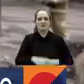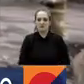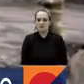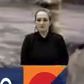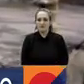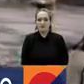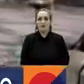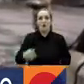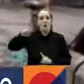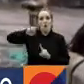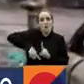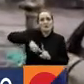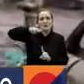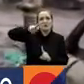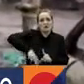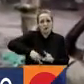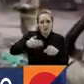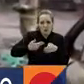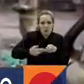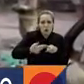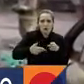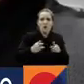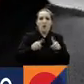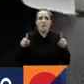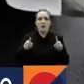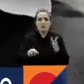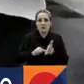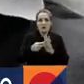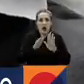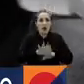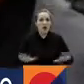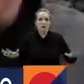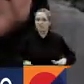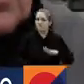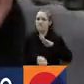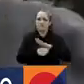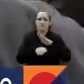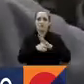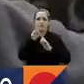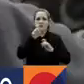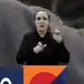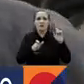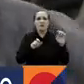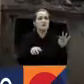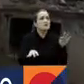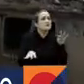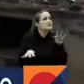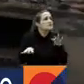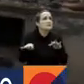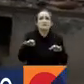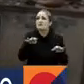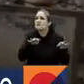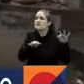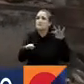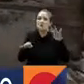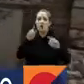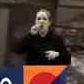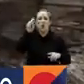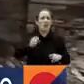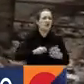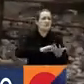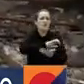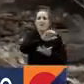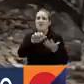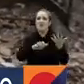segundo mes de esta guerra se asoma, pero no su conclusión. Las miradas abismalmente opuestas que colisionan en tierra de Ucrania